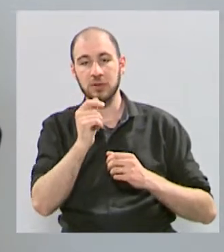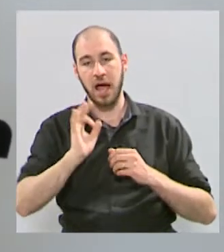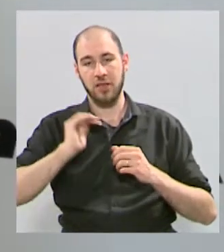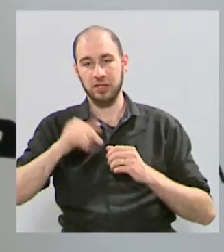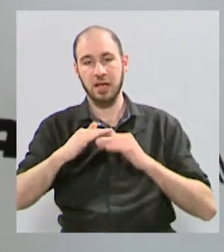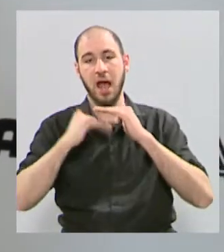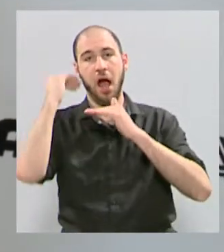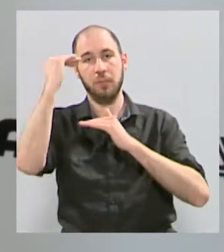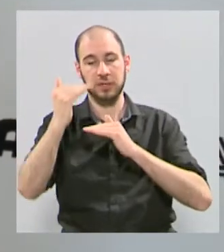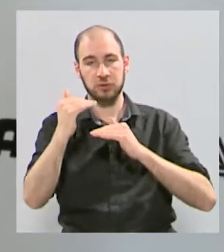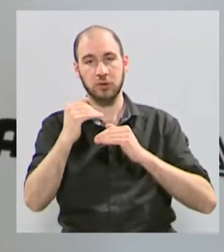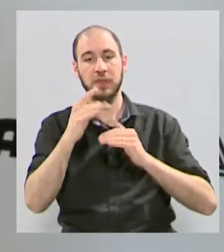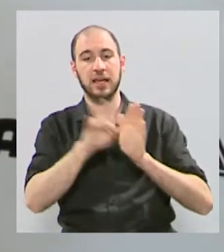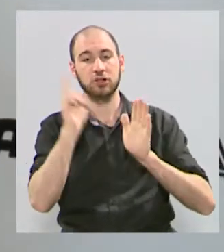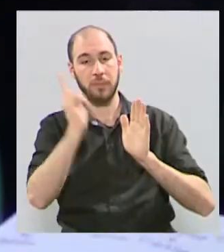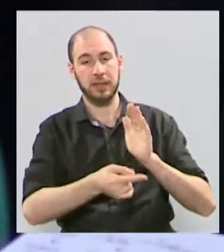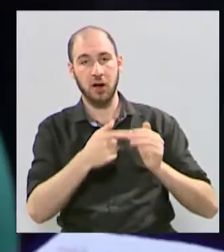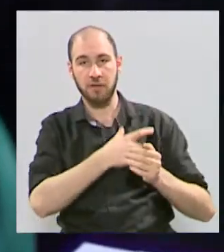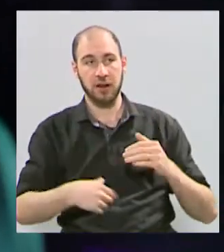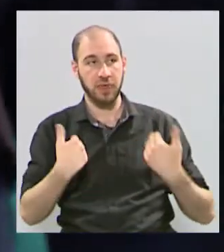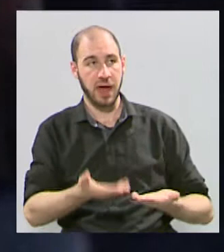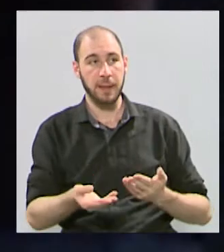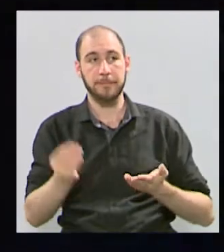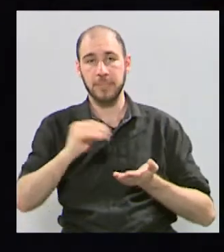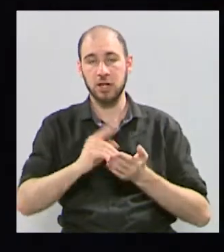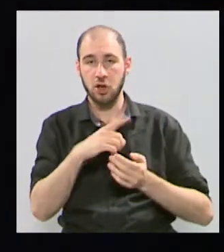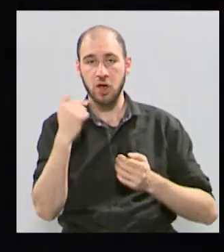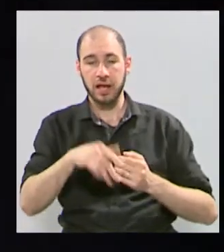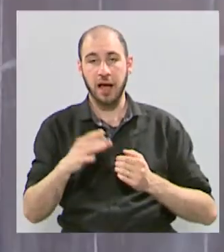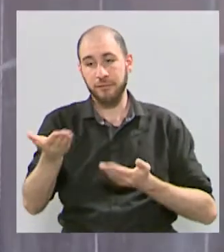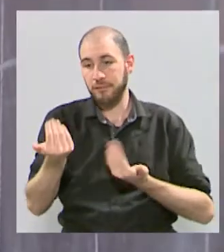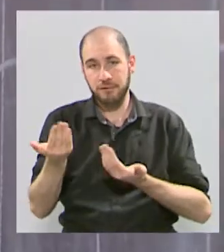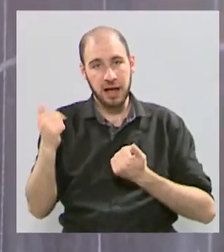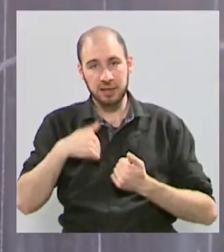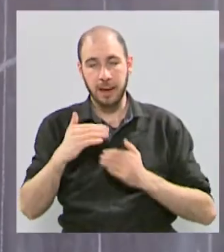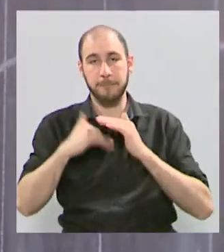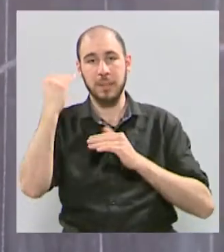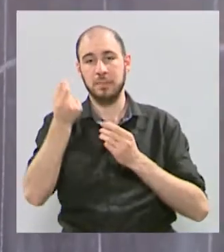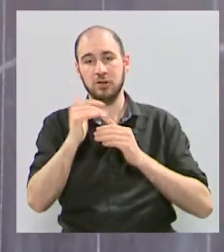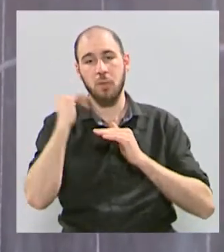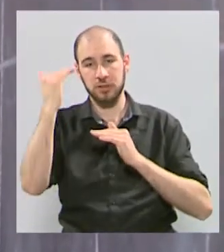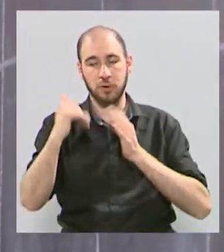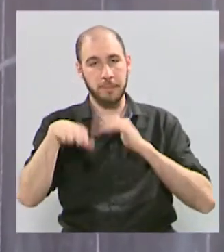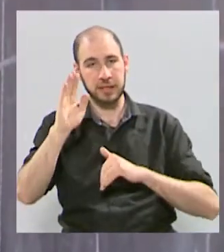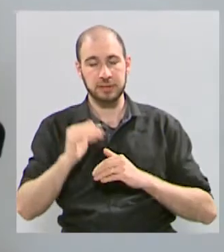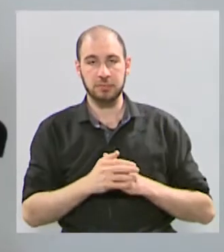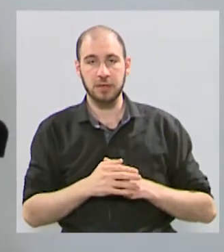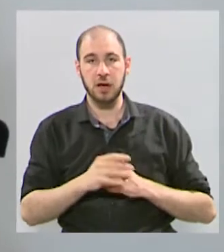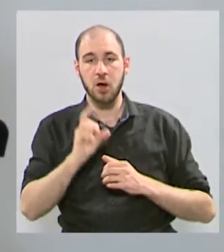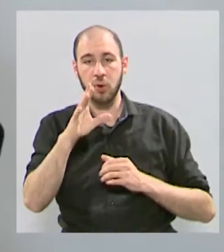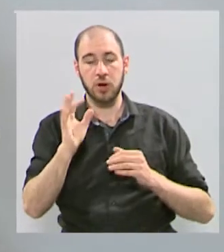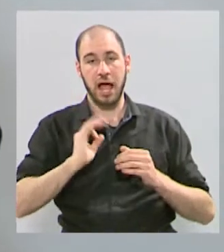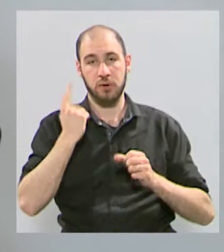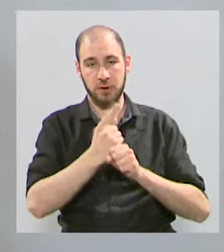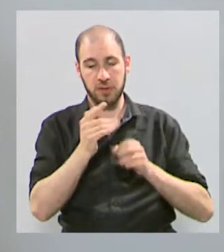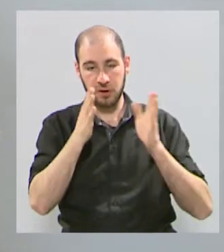año haya superado el aumento por decreto que dio el gobierno, sino que con nosotros tienen una deuda ya superior a la inflación de este año. Solamente el primer año de